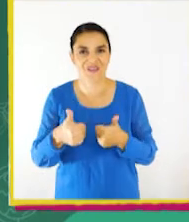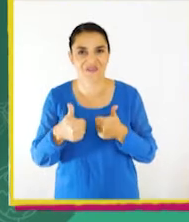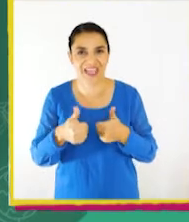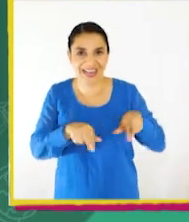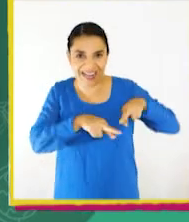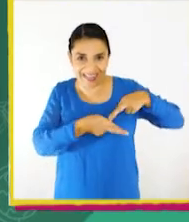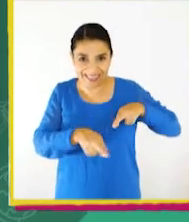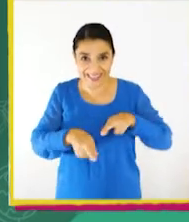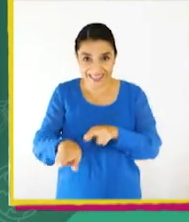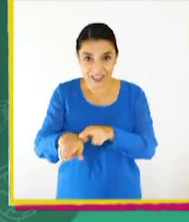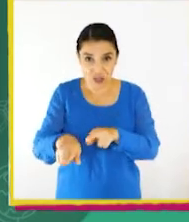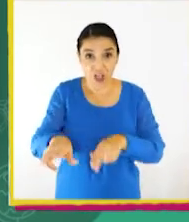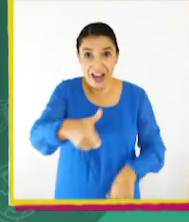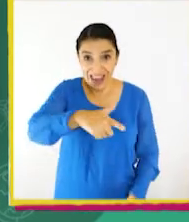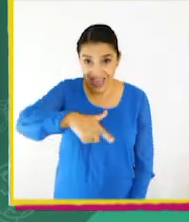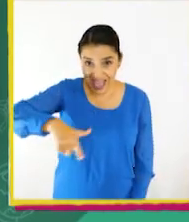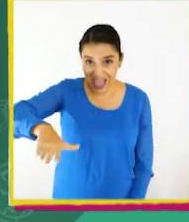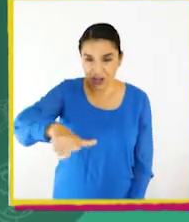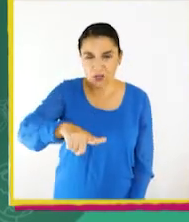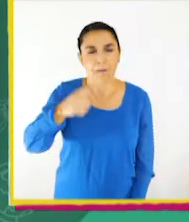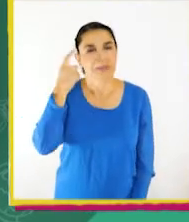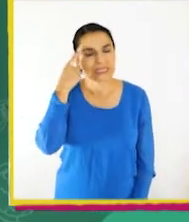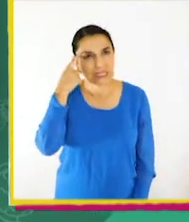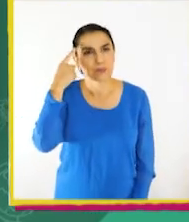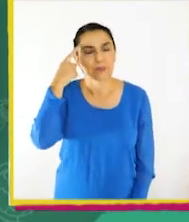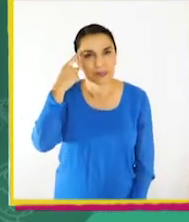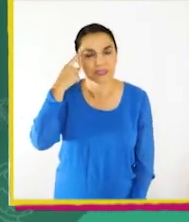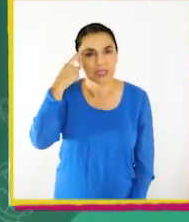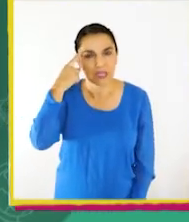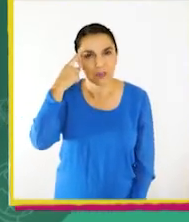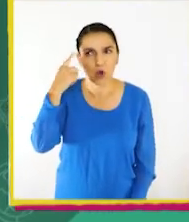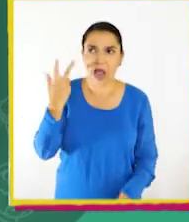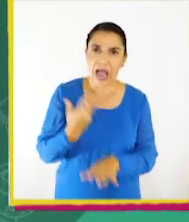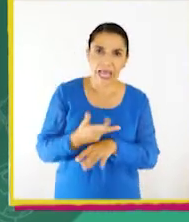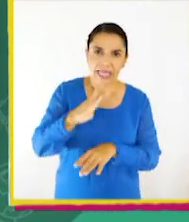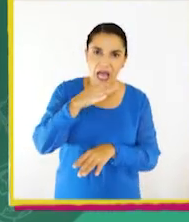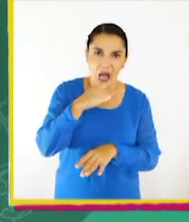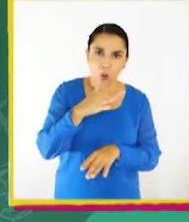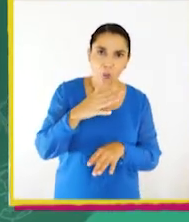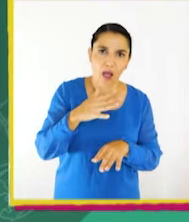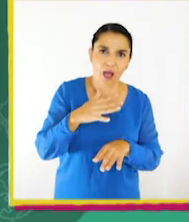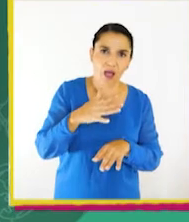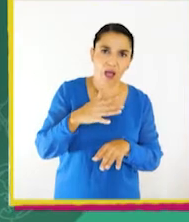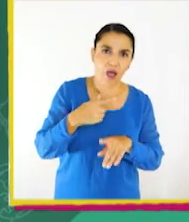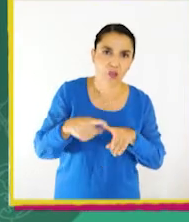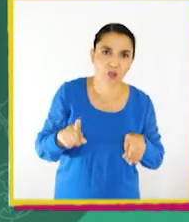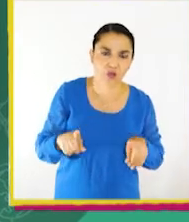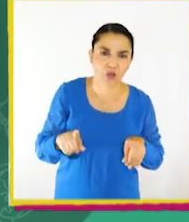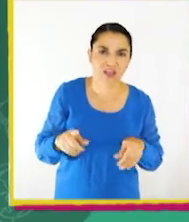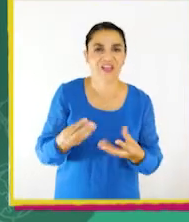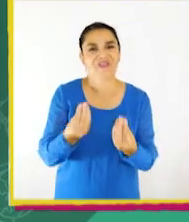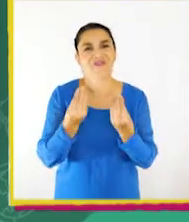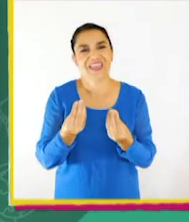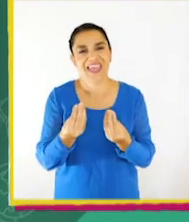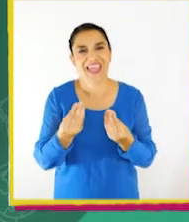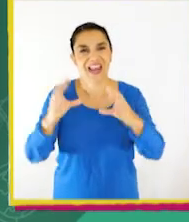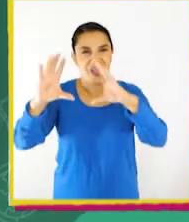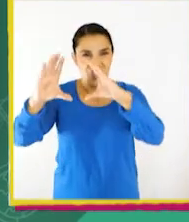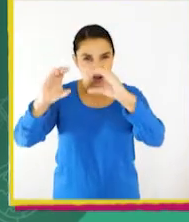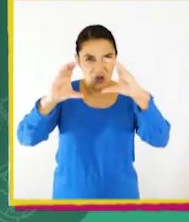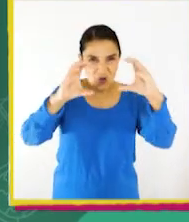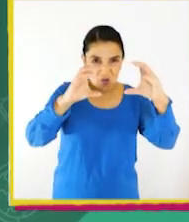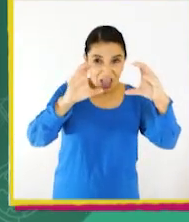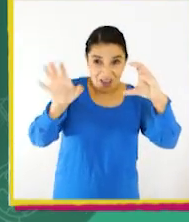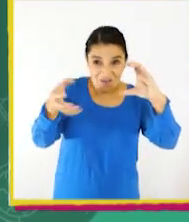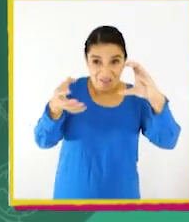Muy bien, en los ríos o lagos. Pensemos, ¿dónde más hay agua? Bien, a los que dijeron en las